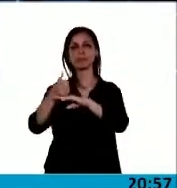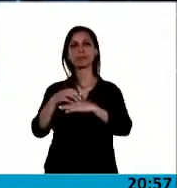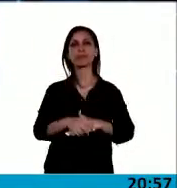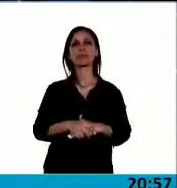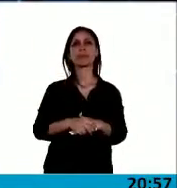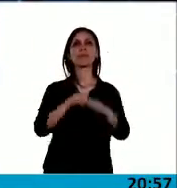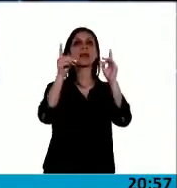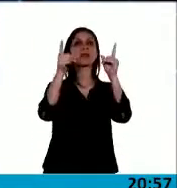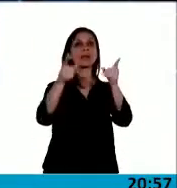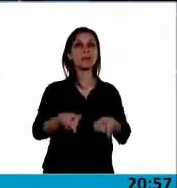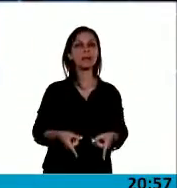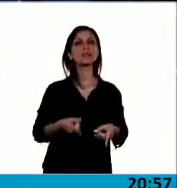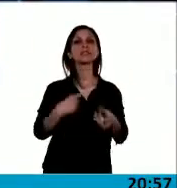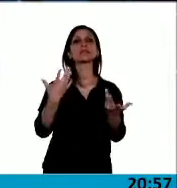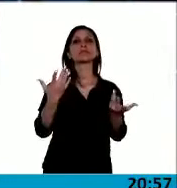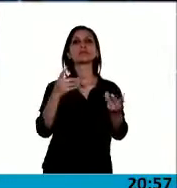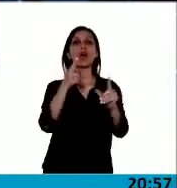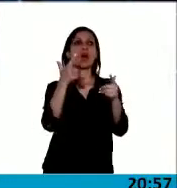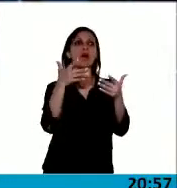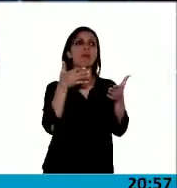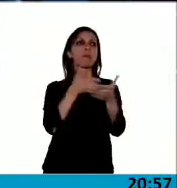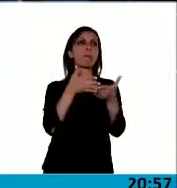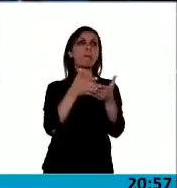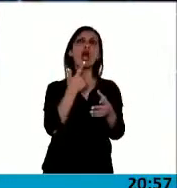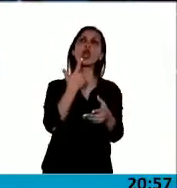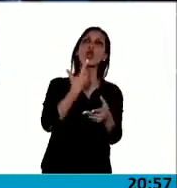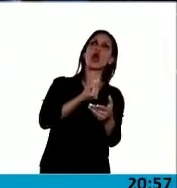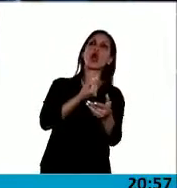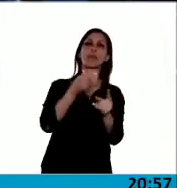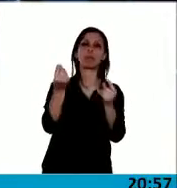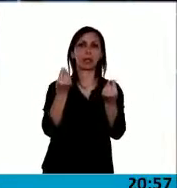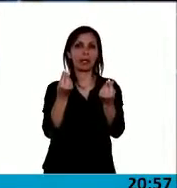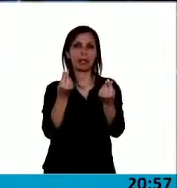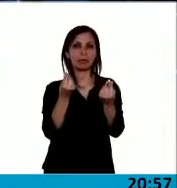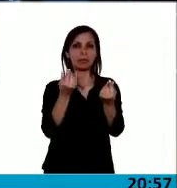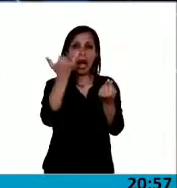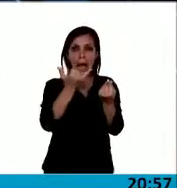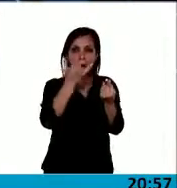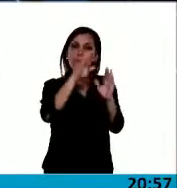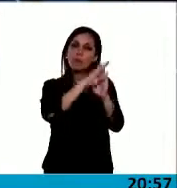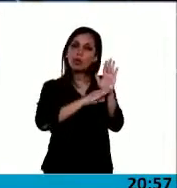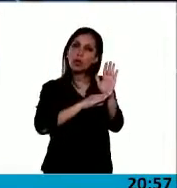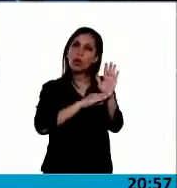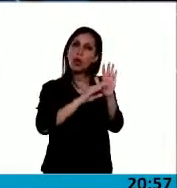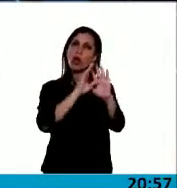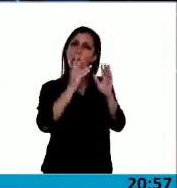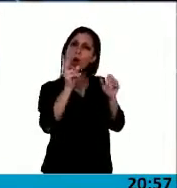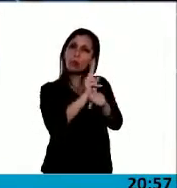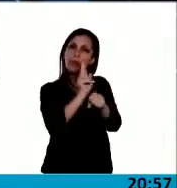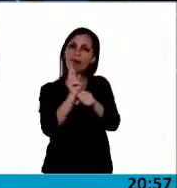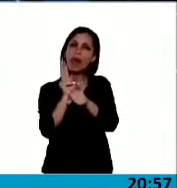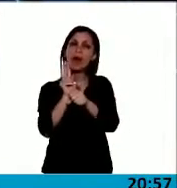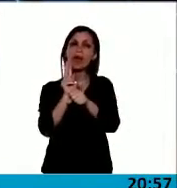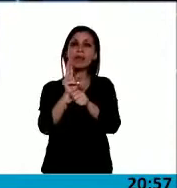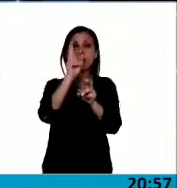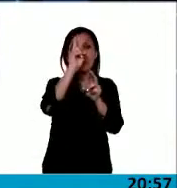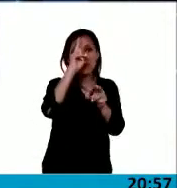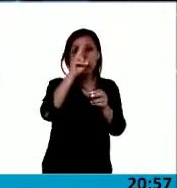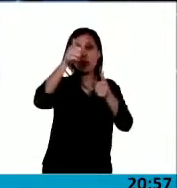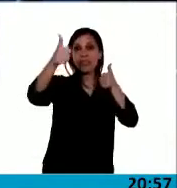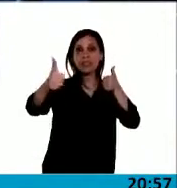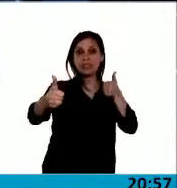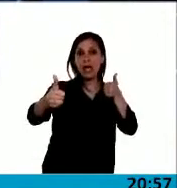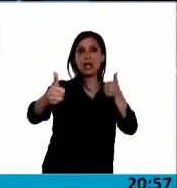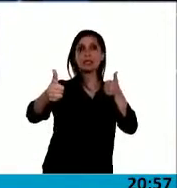que no hay obstáculo para hacerlo. Con los protocolos, con el aislamiento, la distancia que